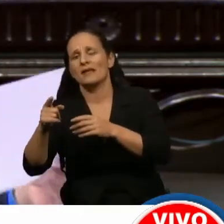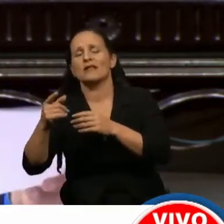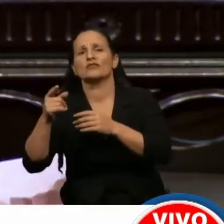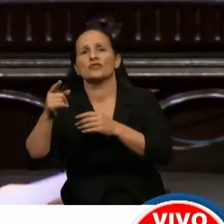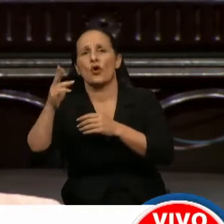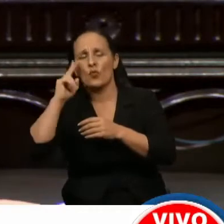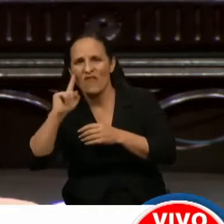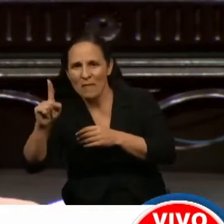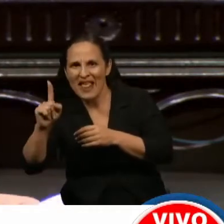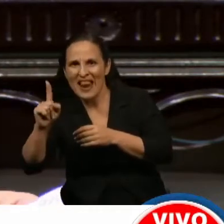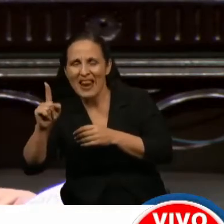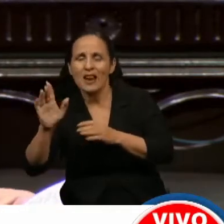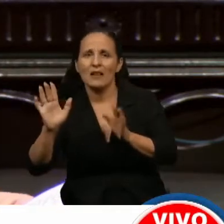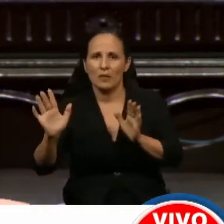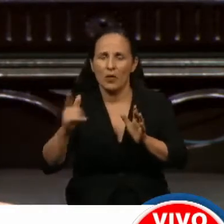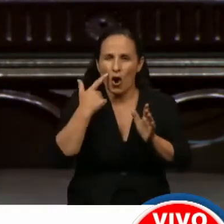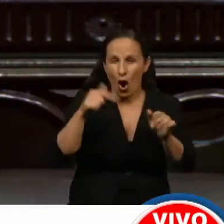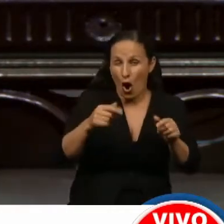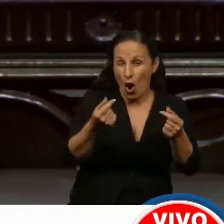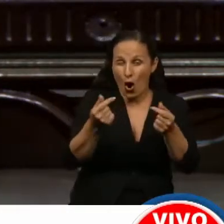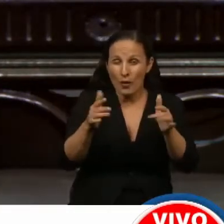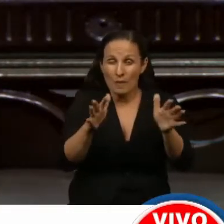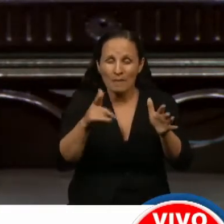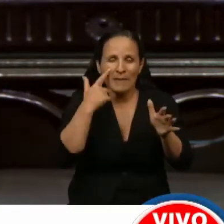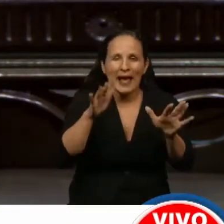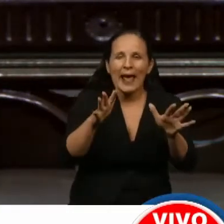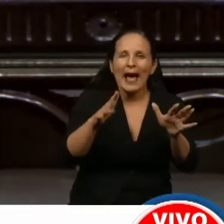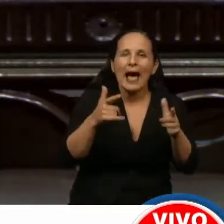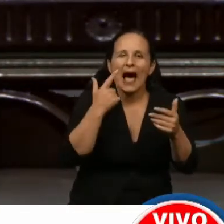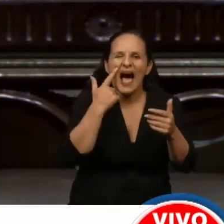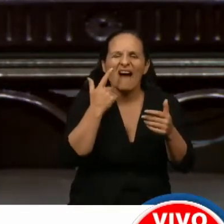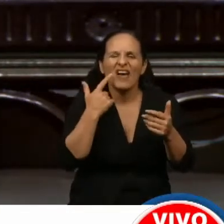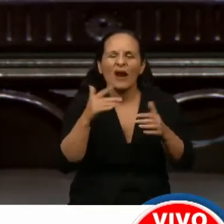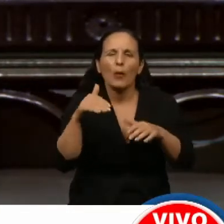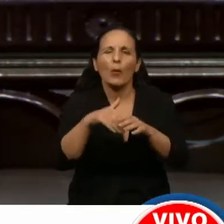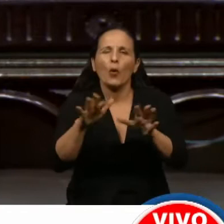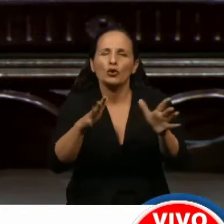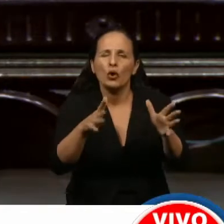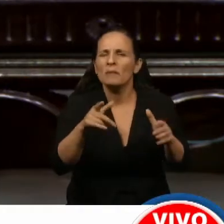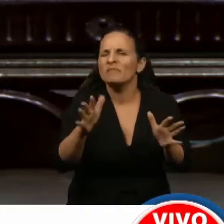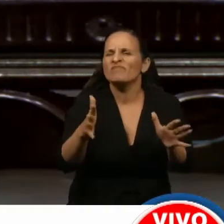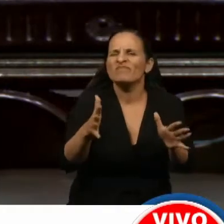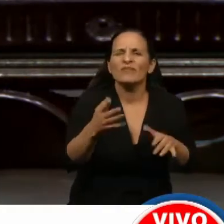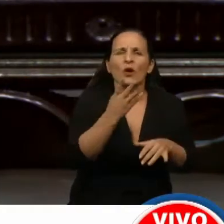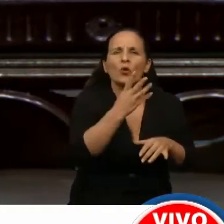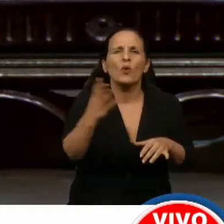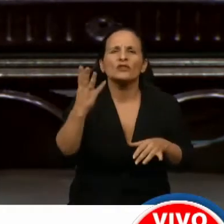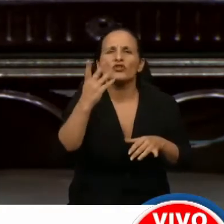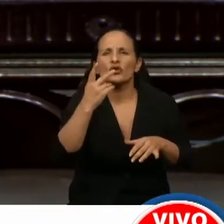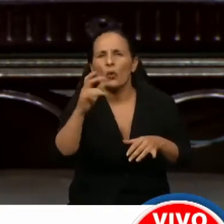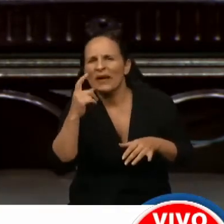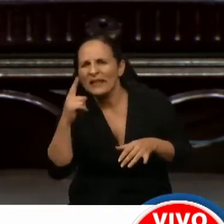A plata de hoy, si a alguien se le ocurriera para juntar un par de votitos más, estaríamos hablando cerca de